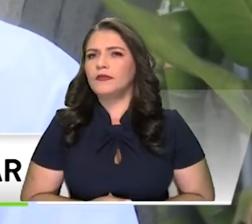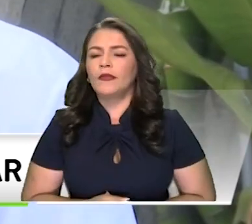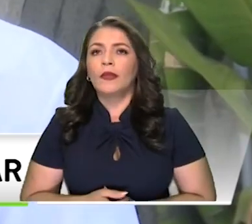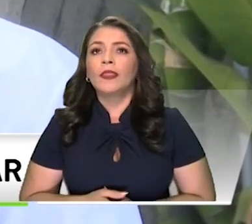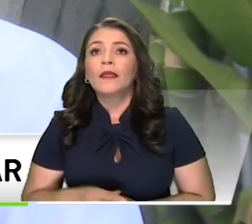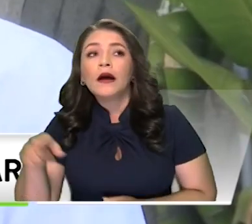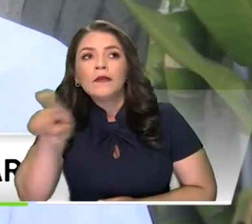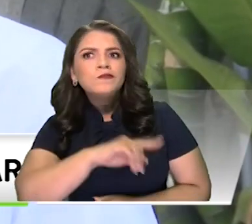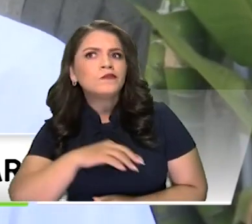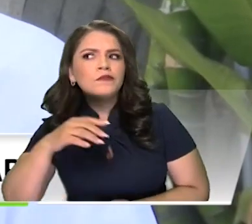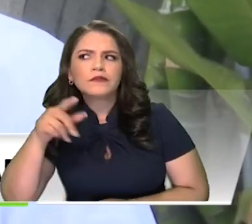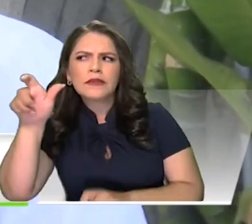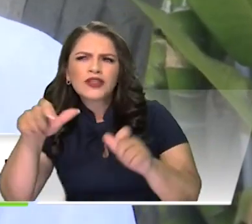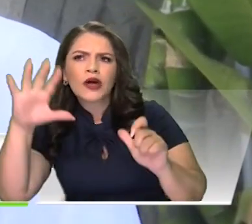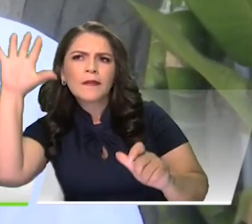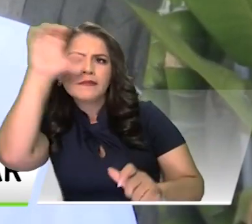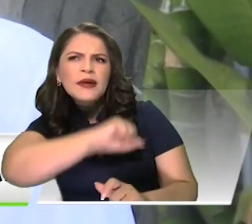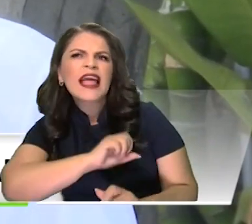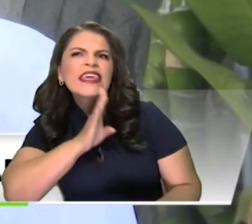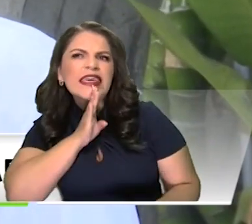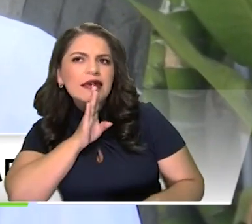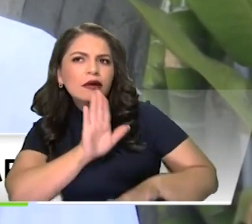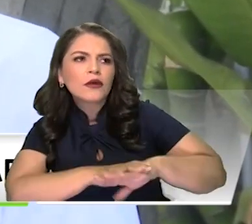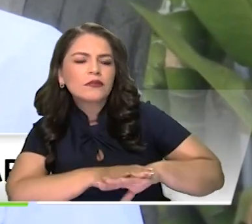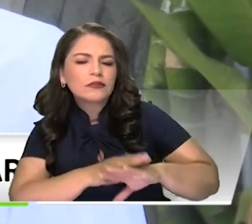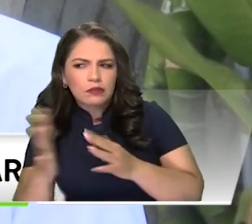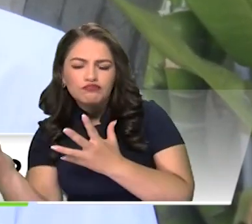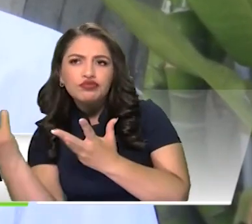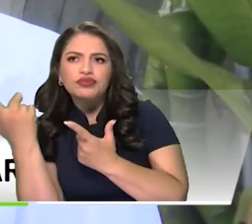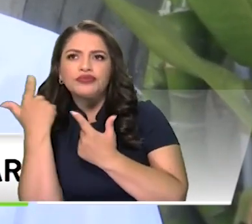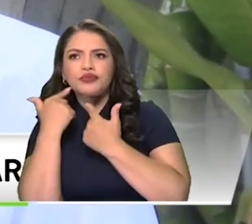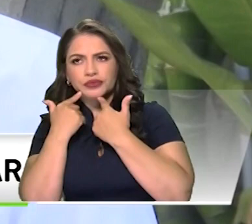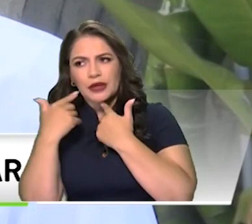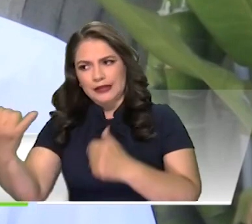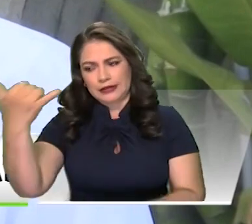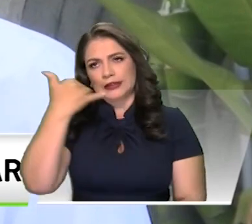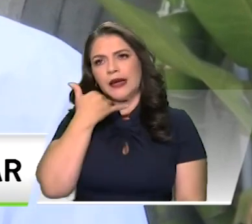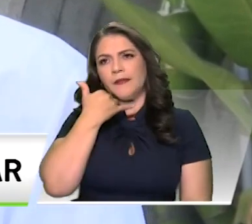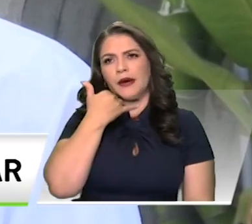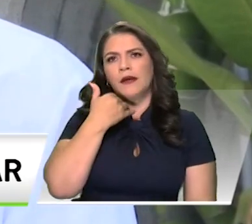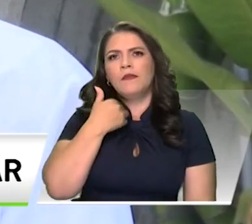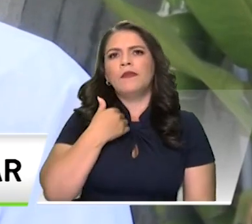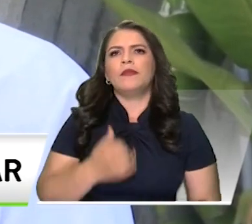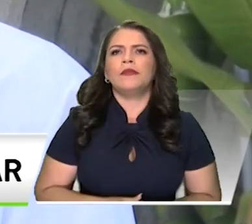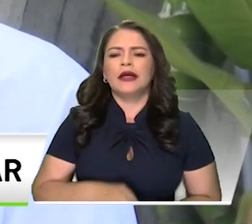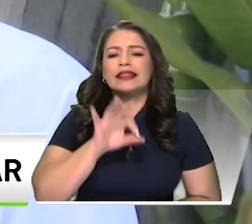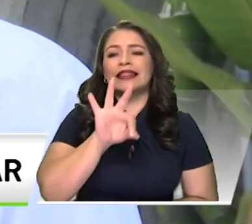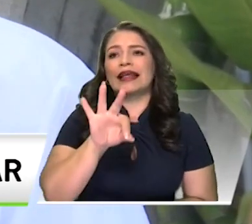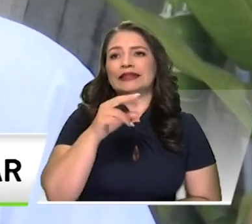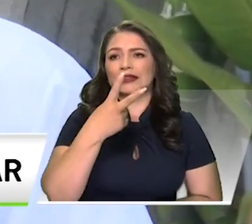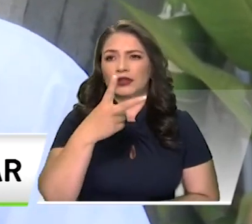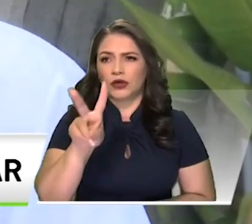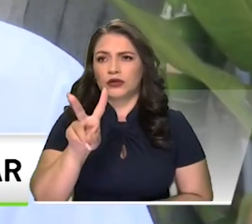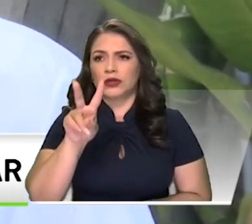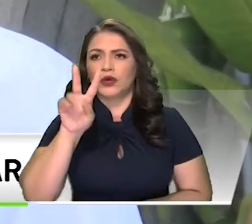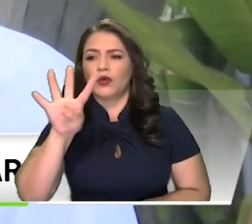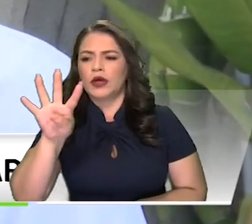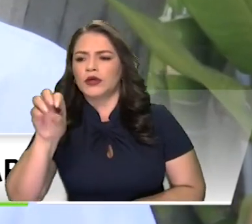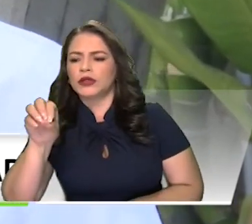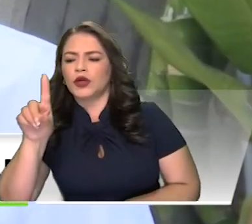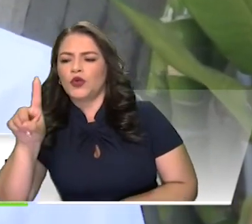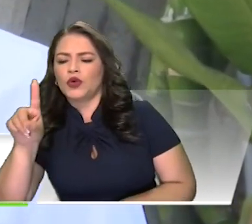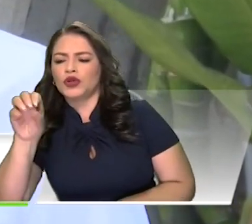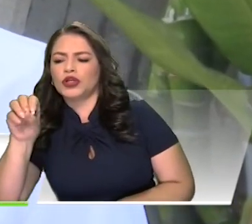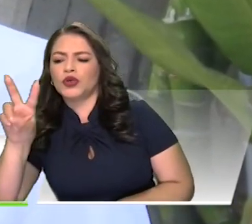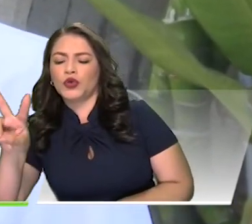información que permitan avanzar rápidamente en las labores de esclarecimiento llamen al número dispuesto 3 12 4 0 1 0 2